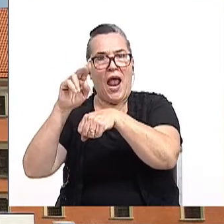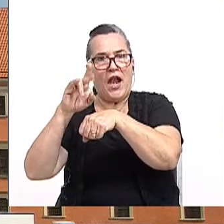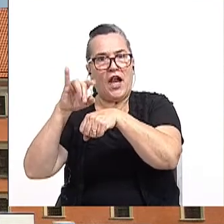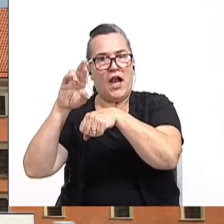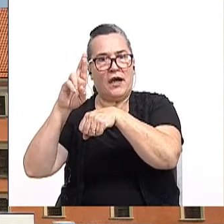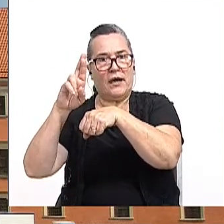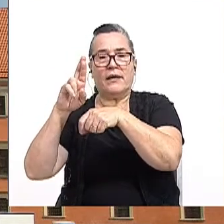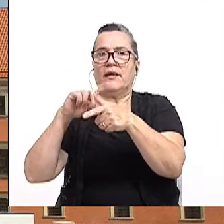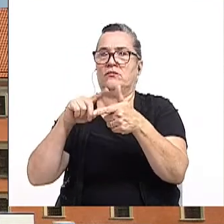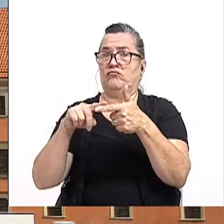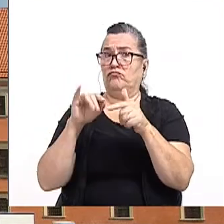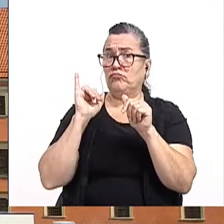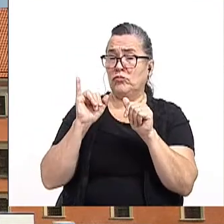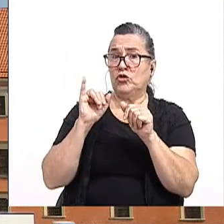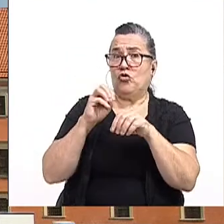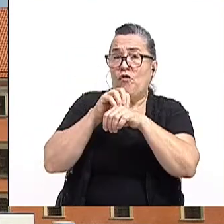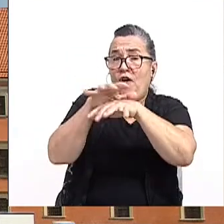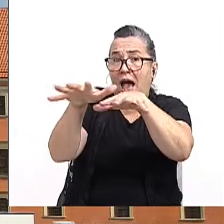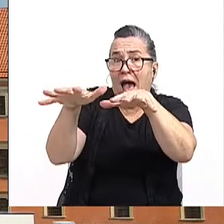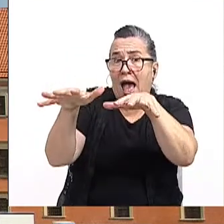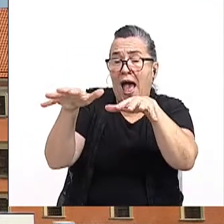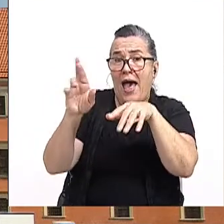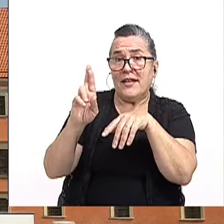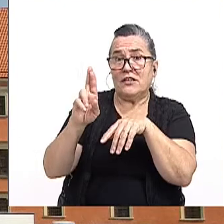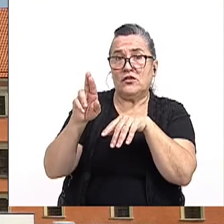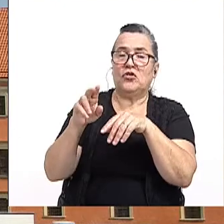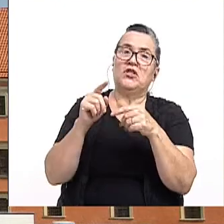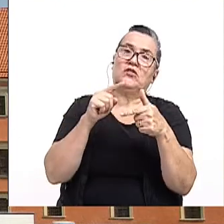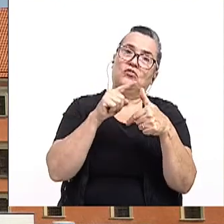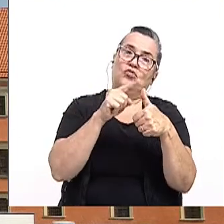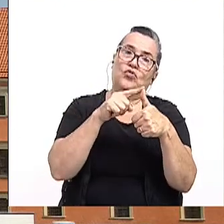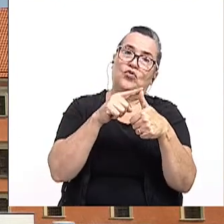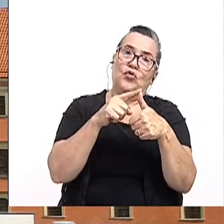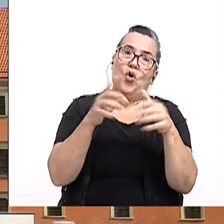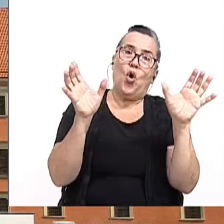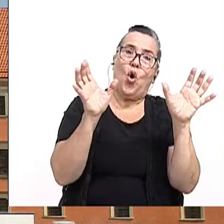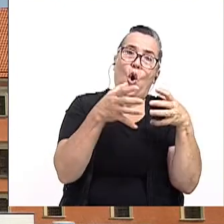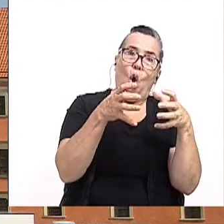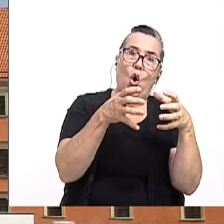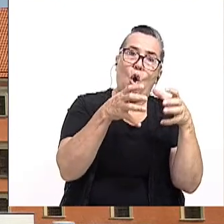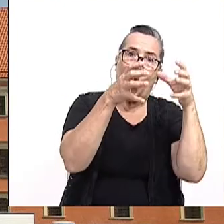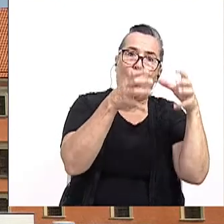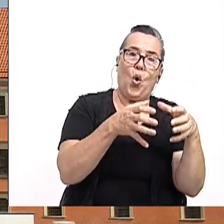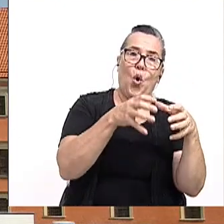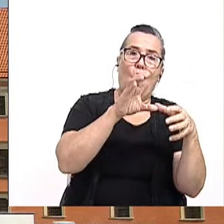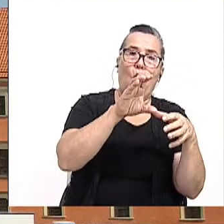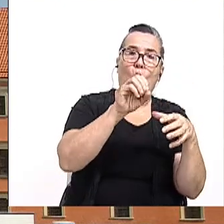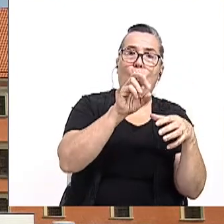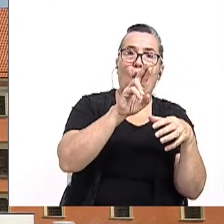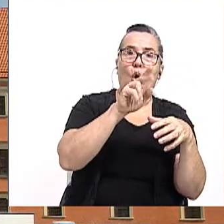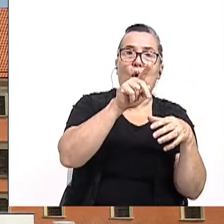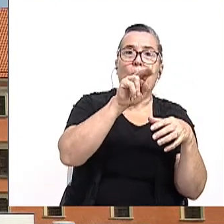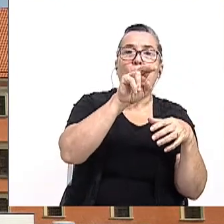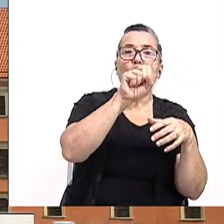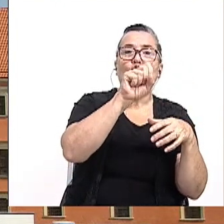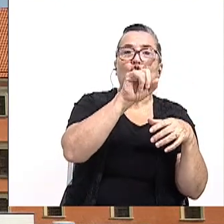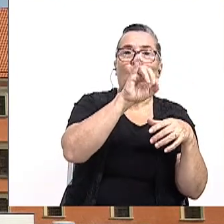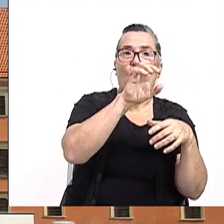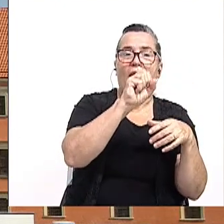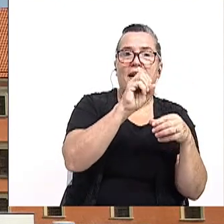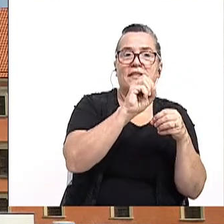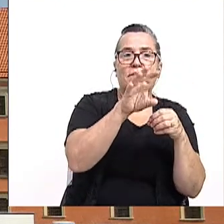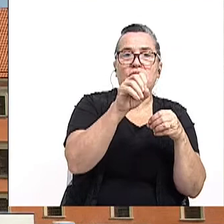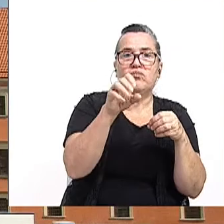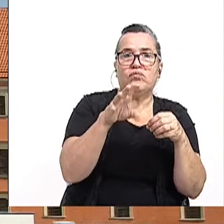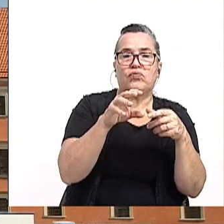estas radiaciones que vamos a estudiar, tenemos radiaciones que son corpusculares, es decir, emiten partículas como la alfa y